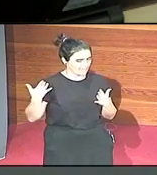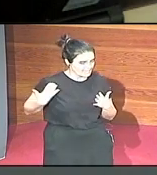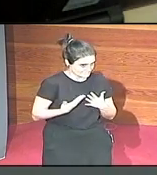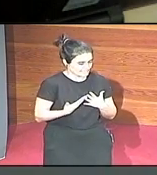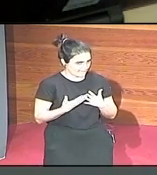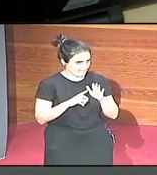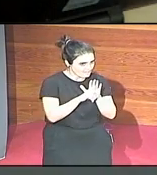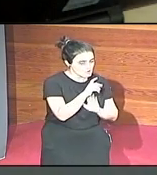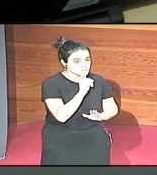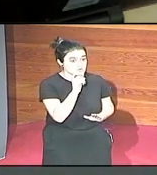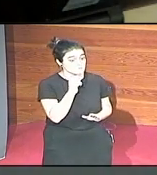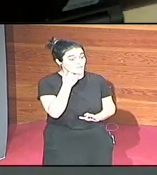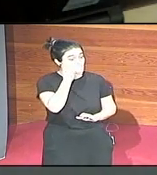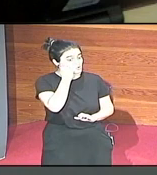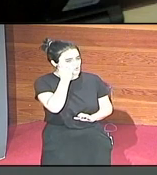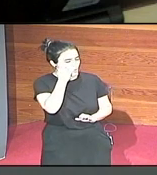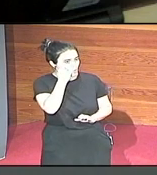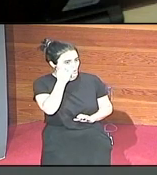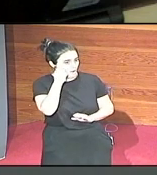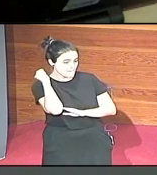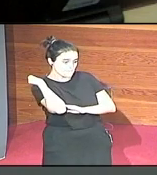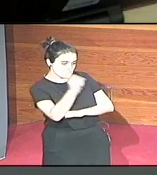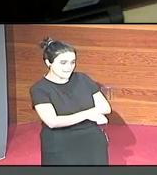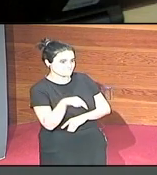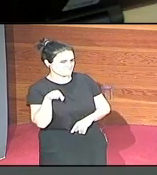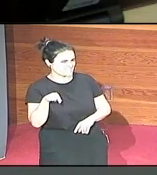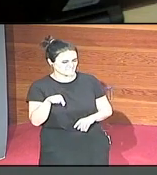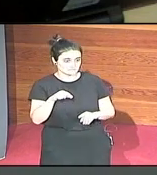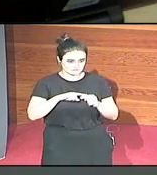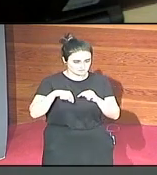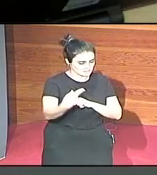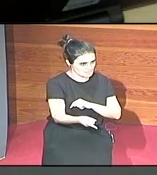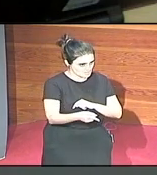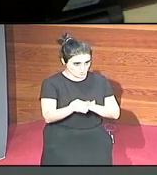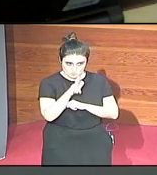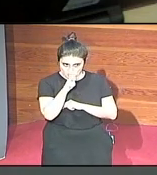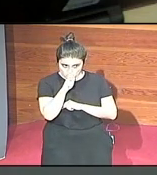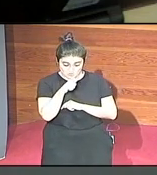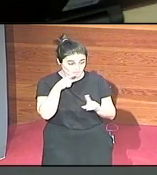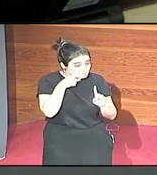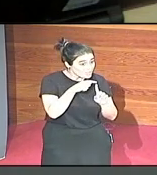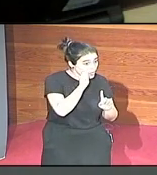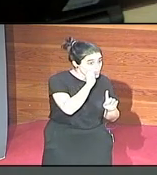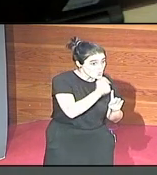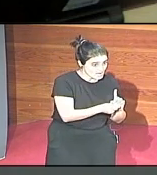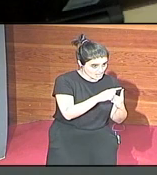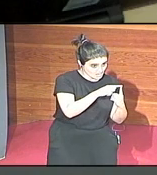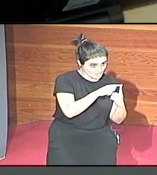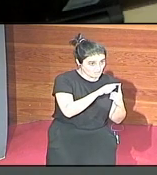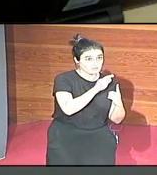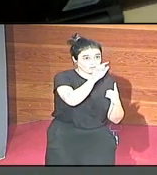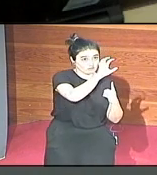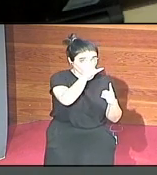una victoria de Moscú tendría consecuencias dramáticas no solo para Ucrania y los demás